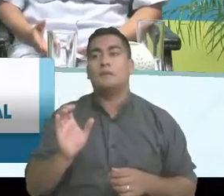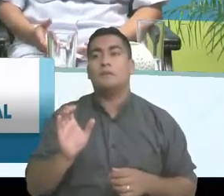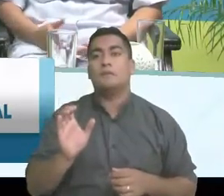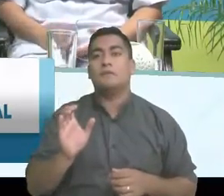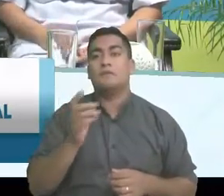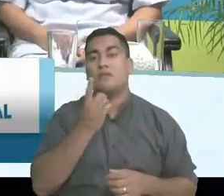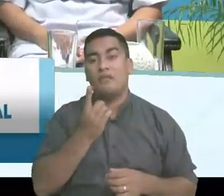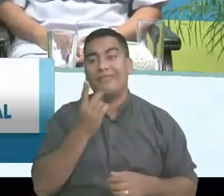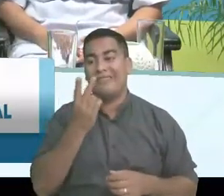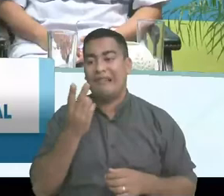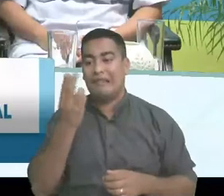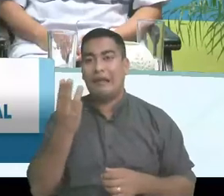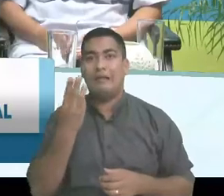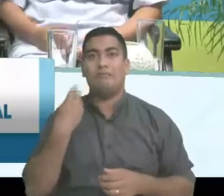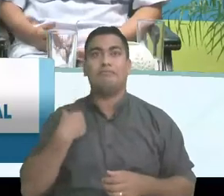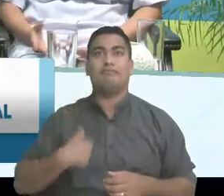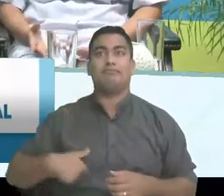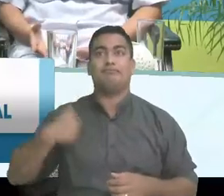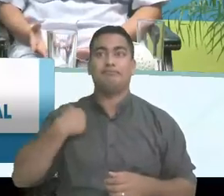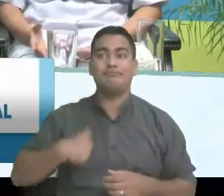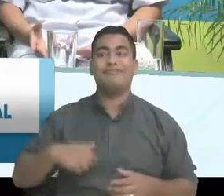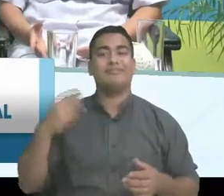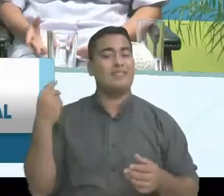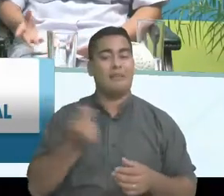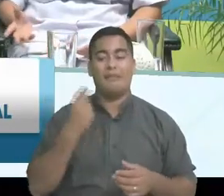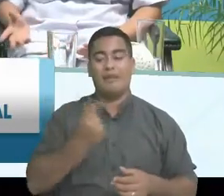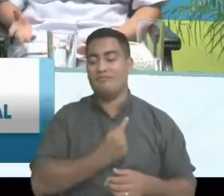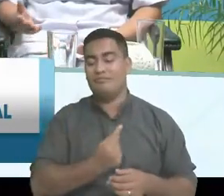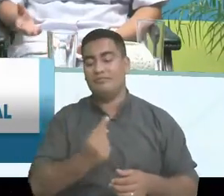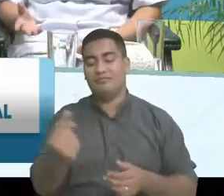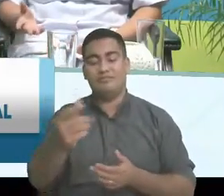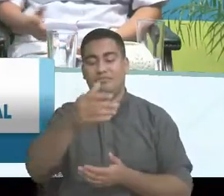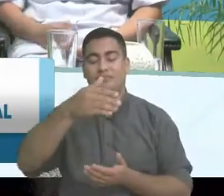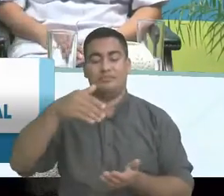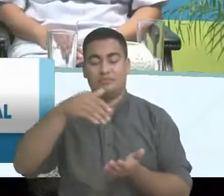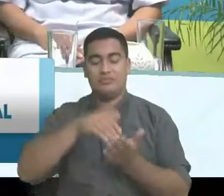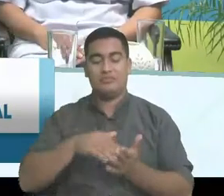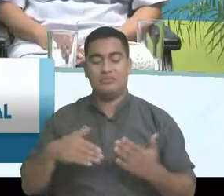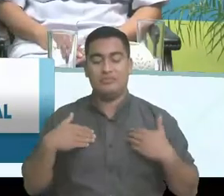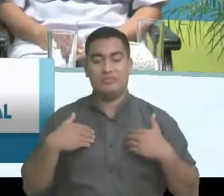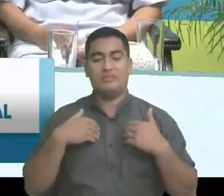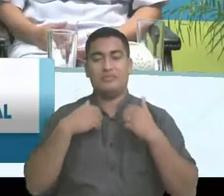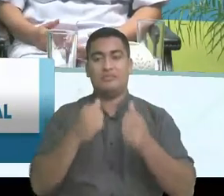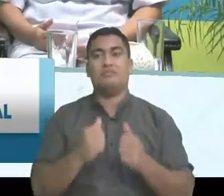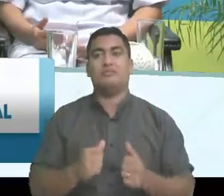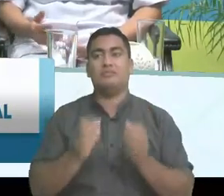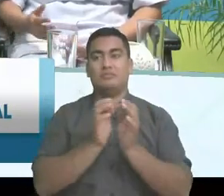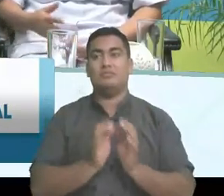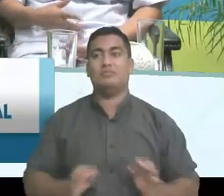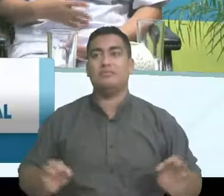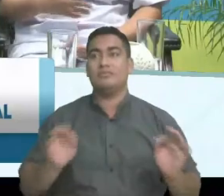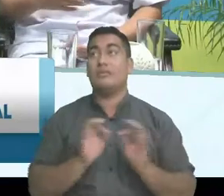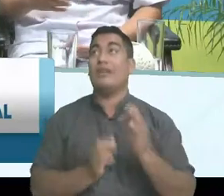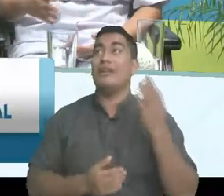segunda evacuación. Uh-huh. Entonces, vos tenés que acudir a la unidad de salud inmediatamente que el niño tiene diarrea. No tenés que esperar